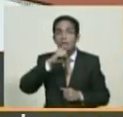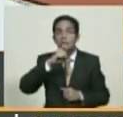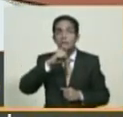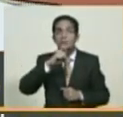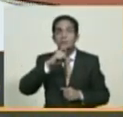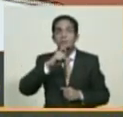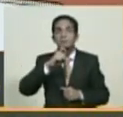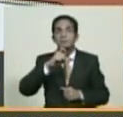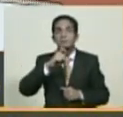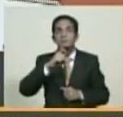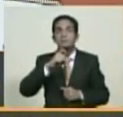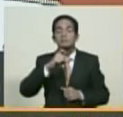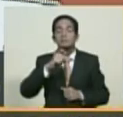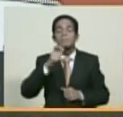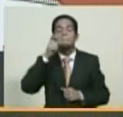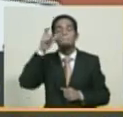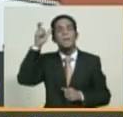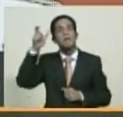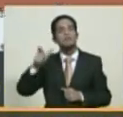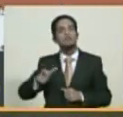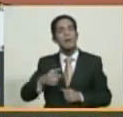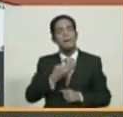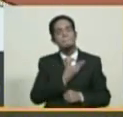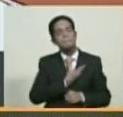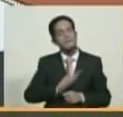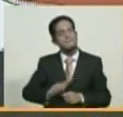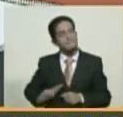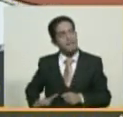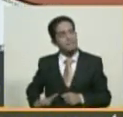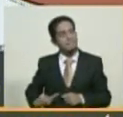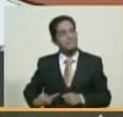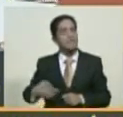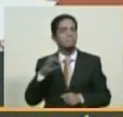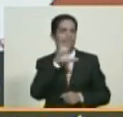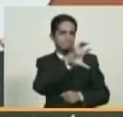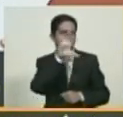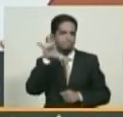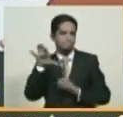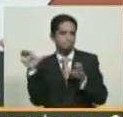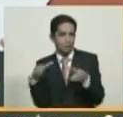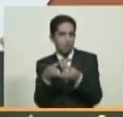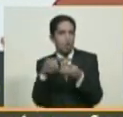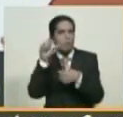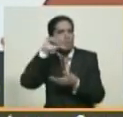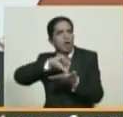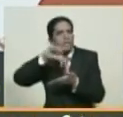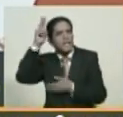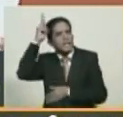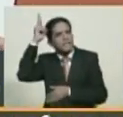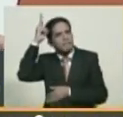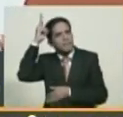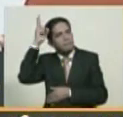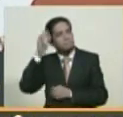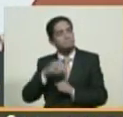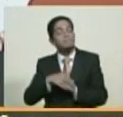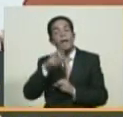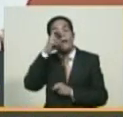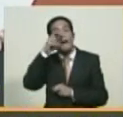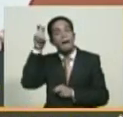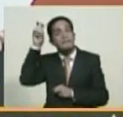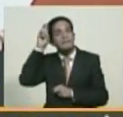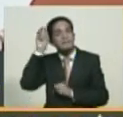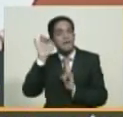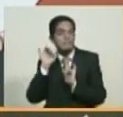declaraciones de presidentes del cartel de Lima, del mundo imperial, declaraciones de cancilleres de este mismo